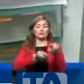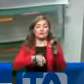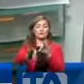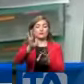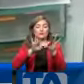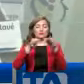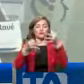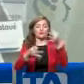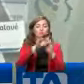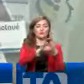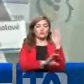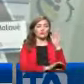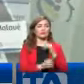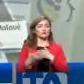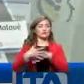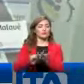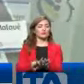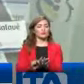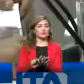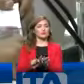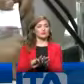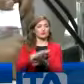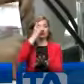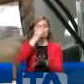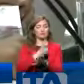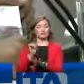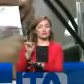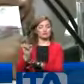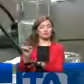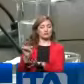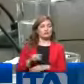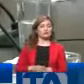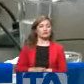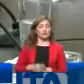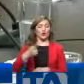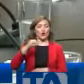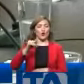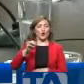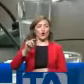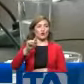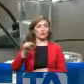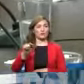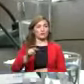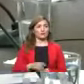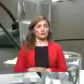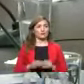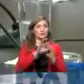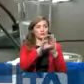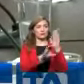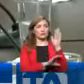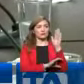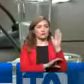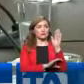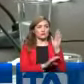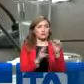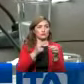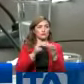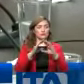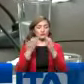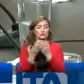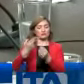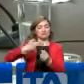Corte Constitucional. Quienes la integran lo definieron los consejeros de Sintonio y Gómez. Yo pienso de que los constitucionalistas deberían estar en la